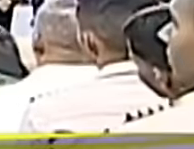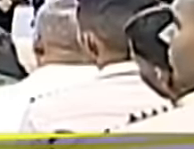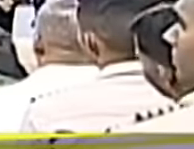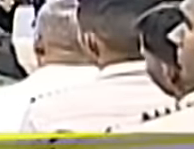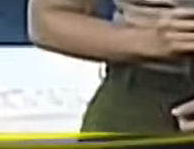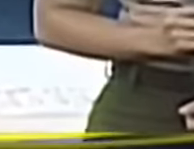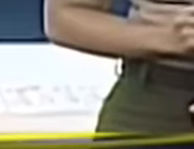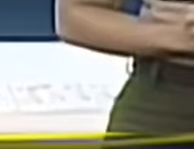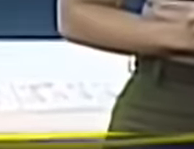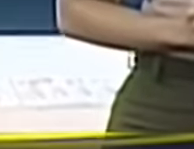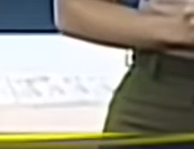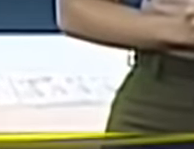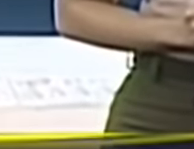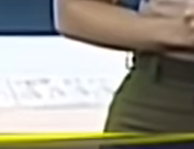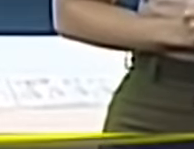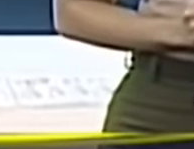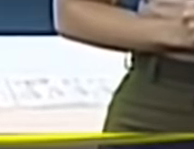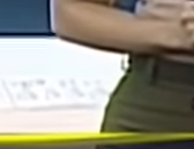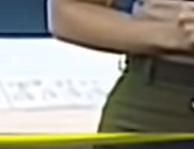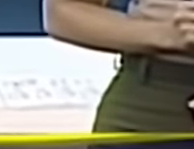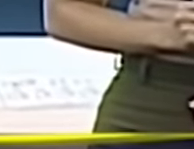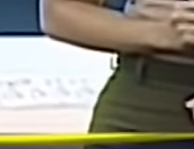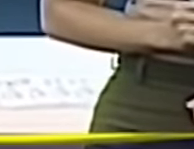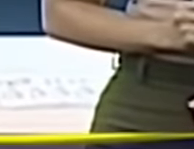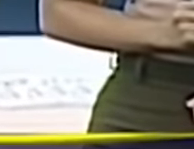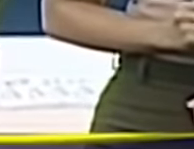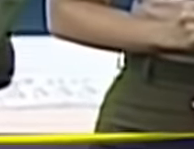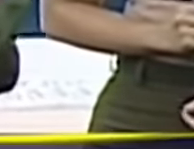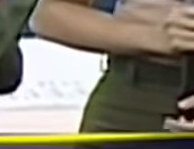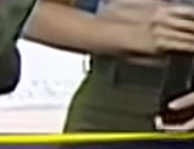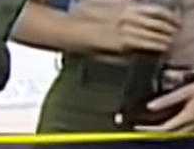y el mal del imperialismo.